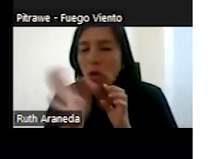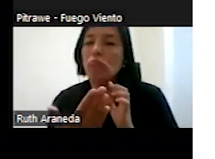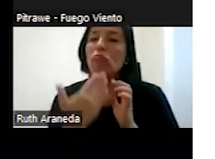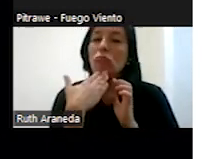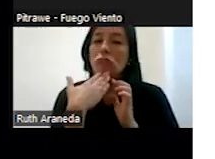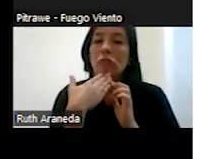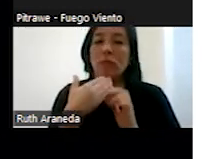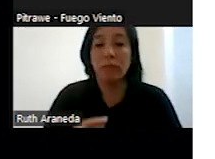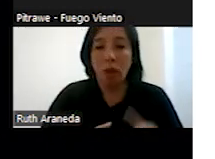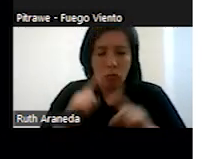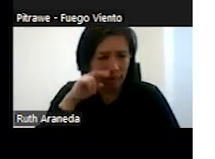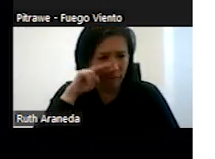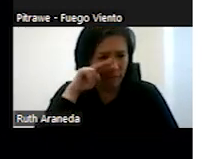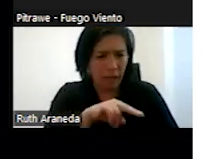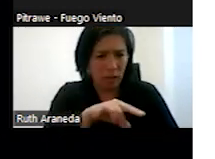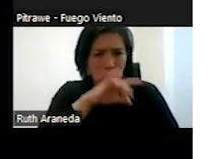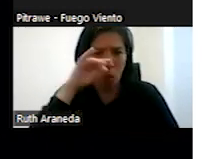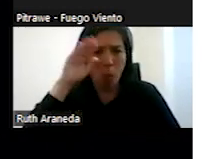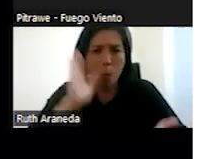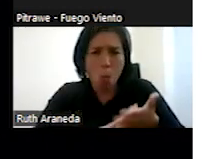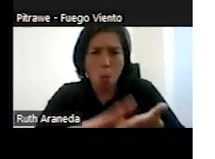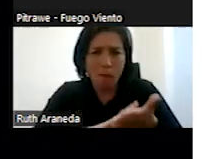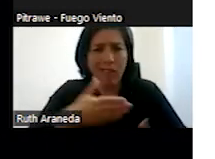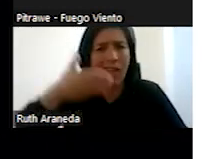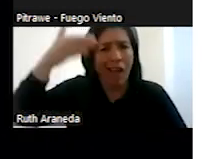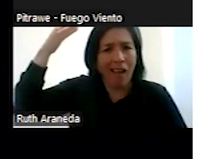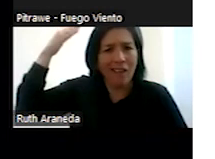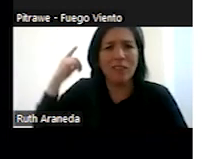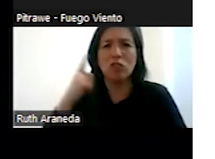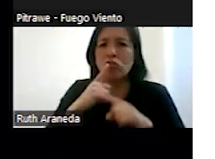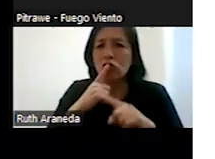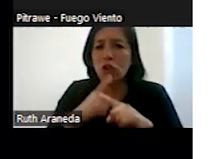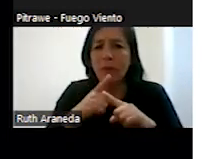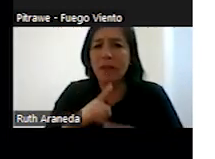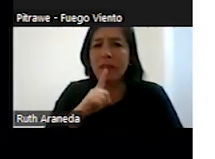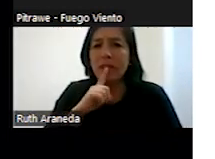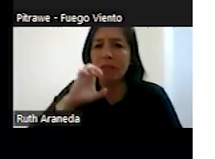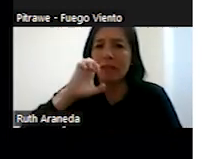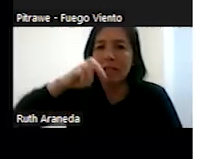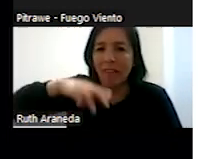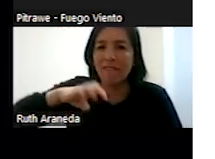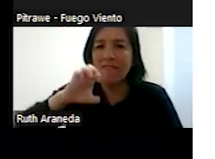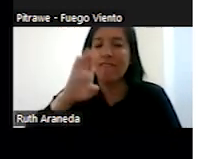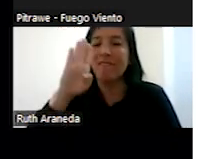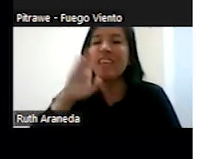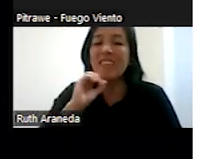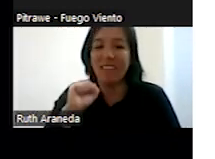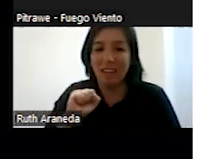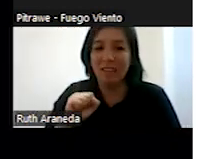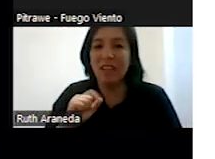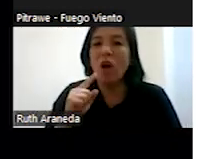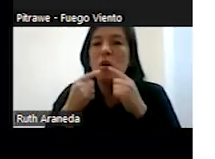Se han registrado evidencias de uso de tempeta provocando un desgaste dental en la cara anterior de los